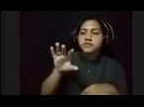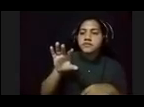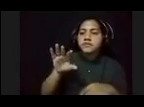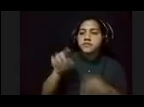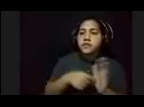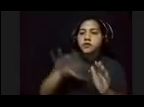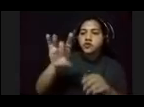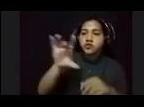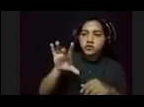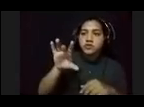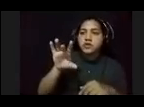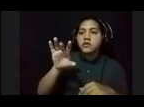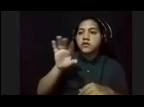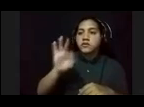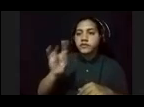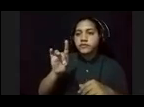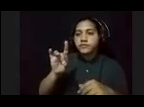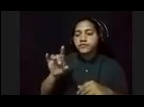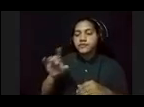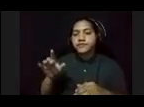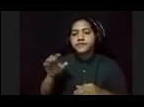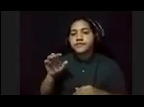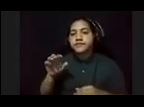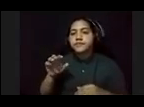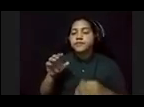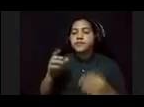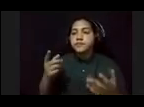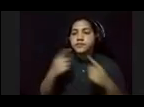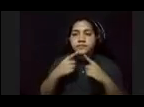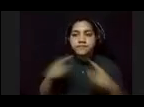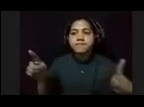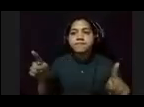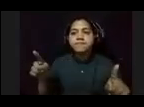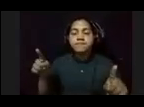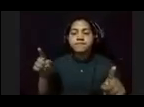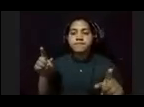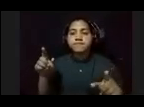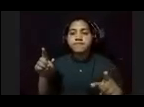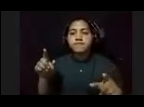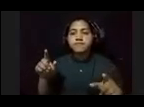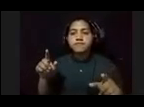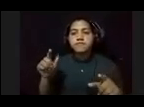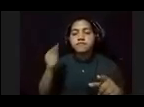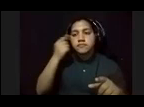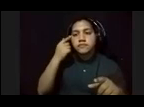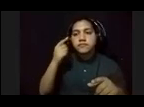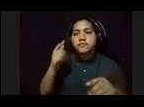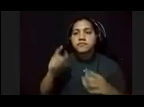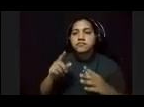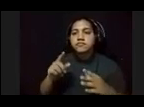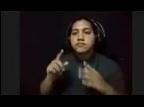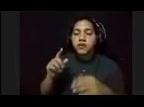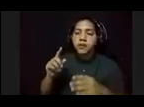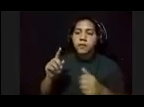secretario de Guerra Eli Root emitió una orden ejecutiva disponiendo y organizando un primer censo bajo